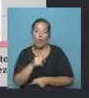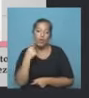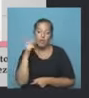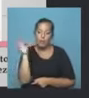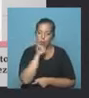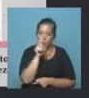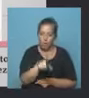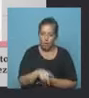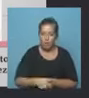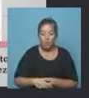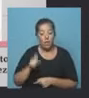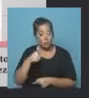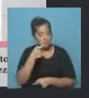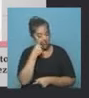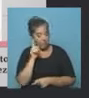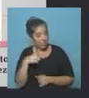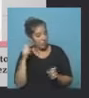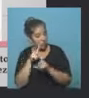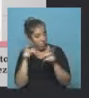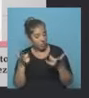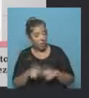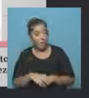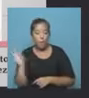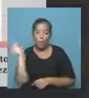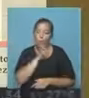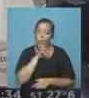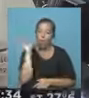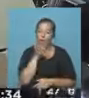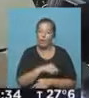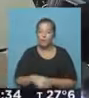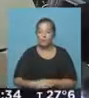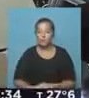sería una solución interesante para las chicas viene a ser una sorpresa